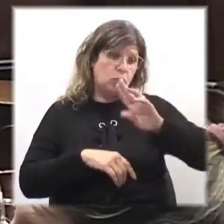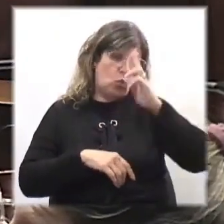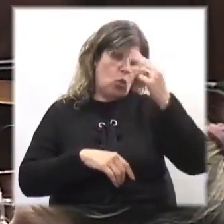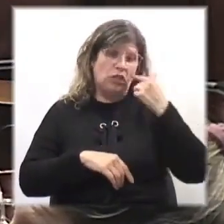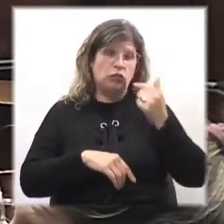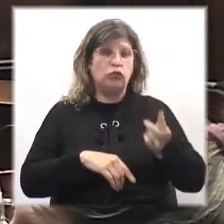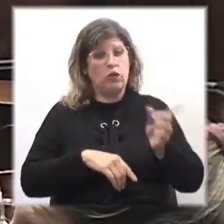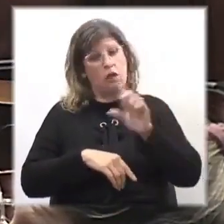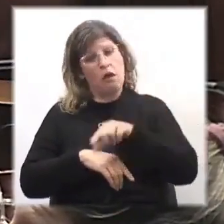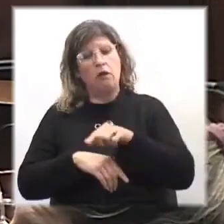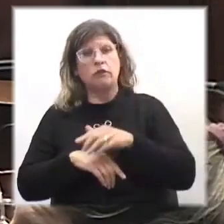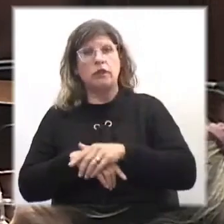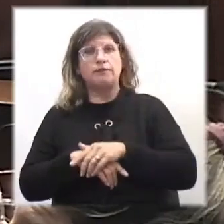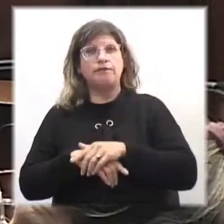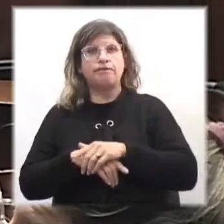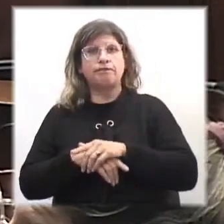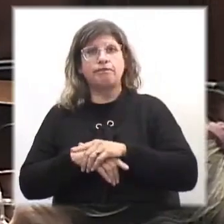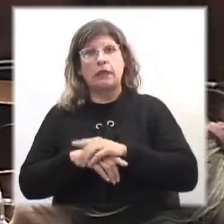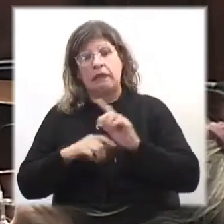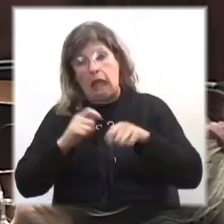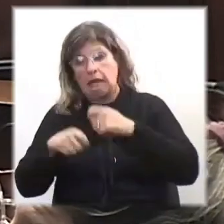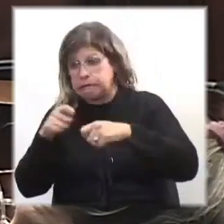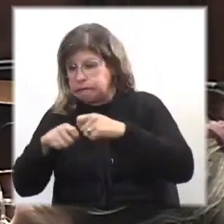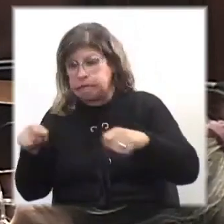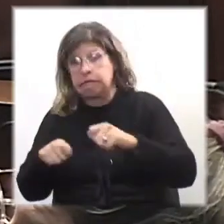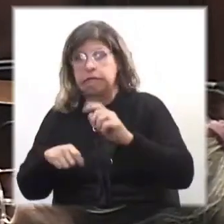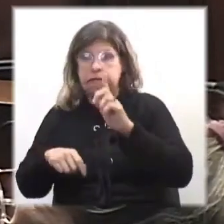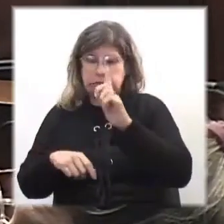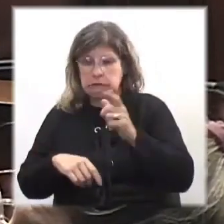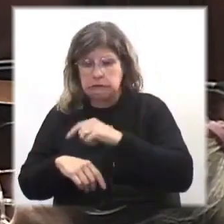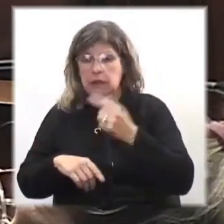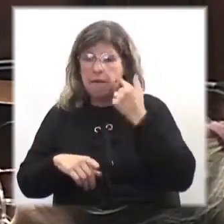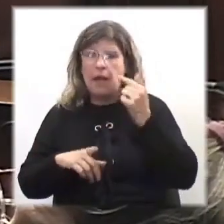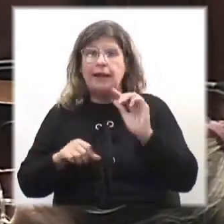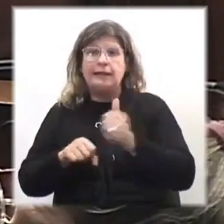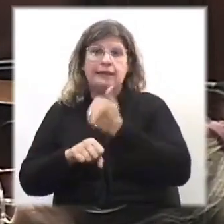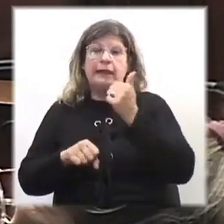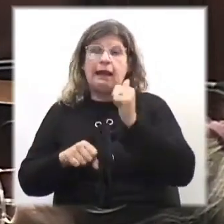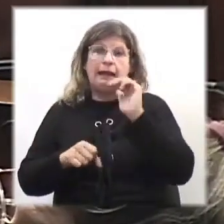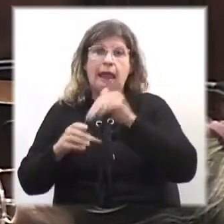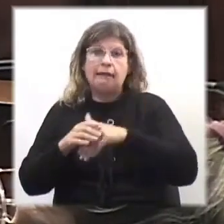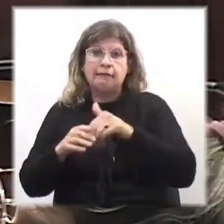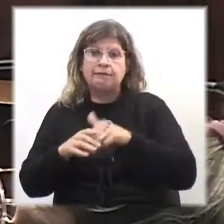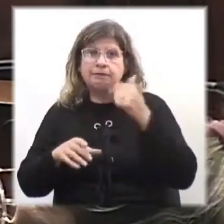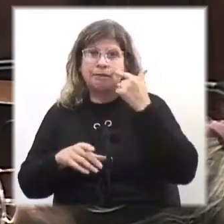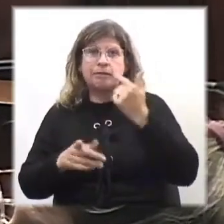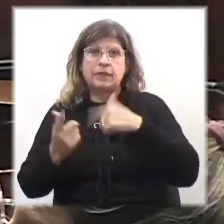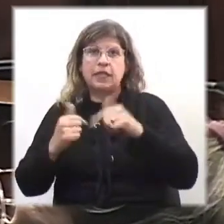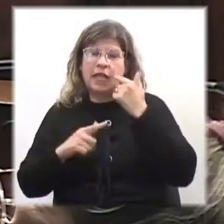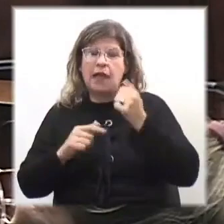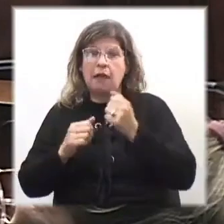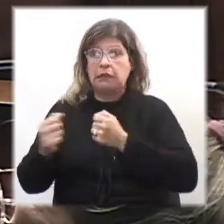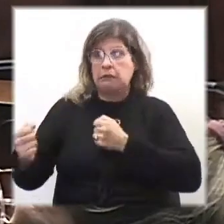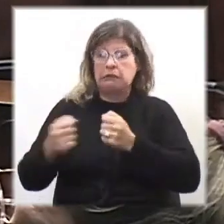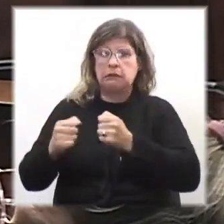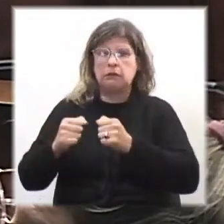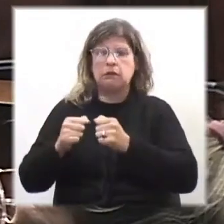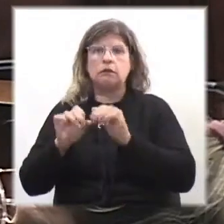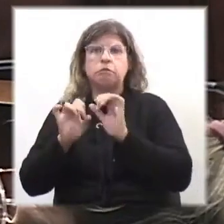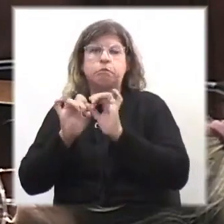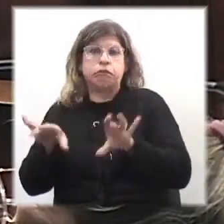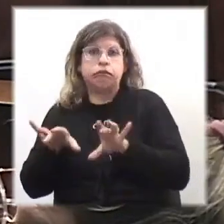está atada a las apuradas para ganar una elección y cada vez que se tira de ella se raja un poquito